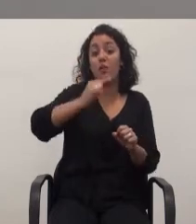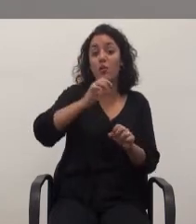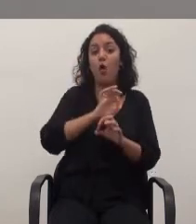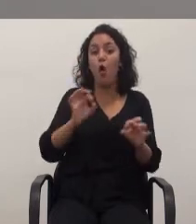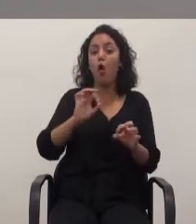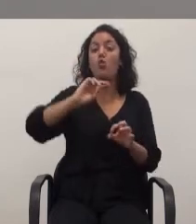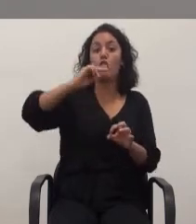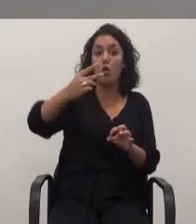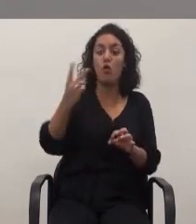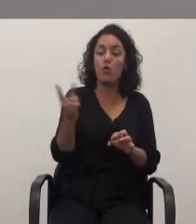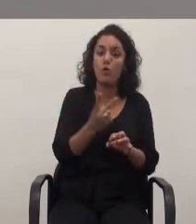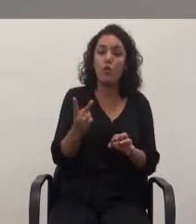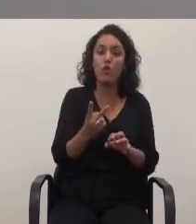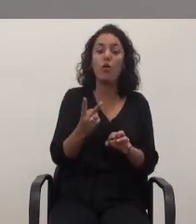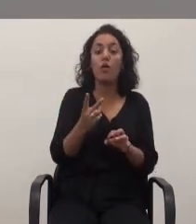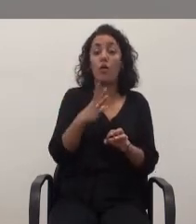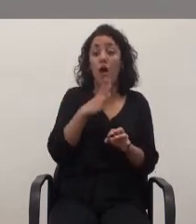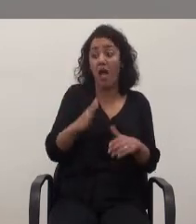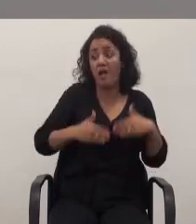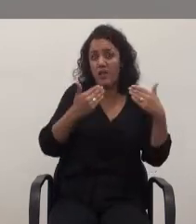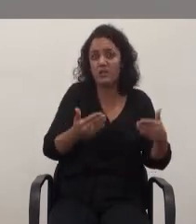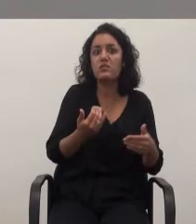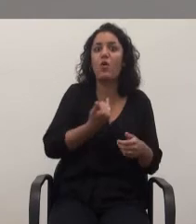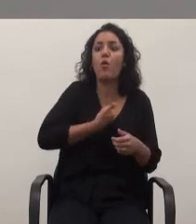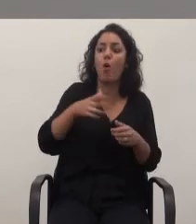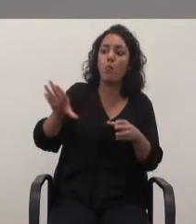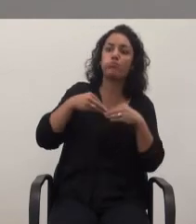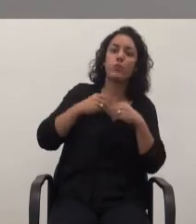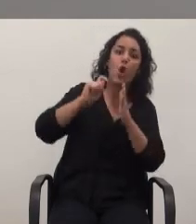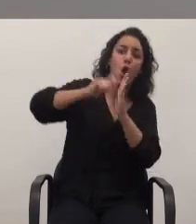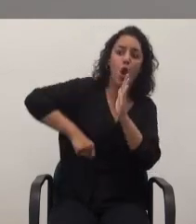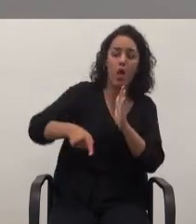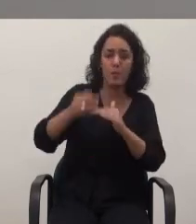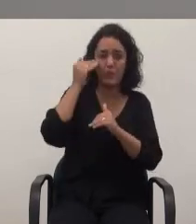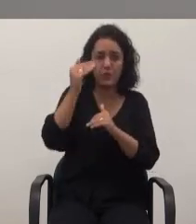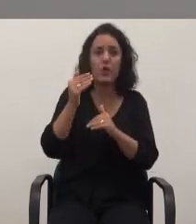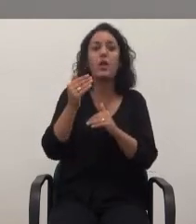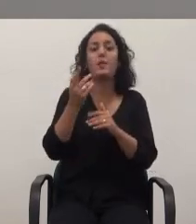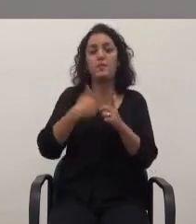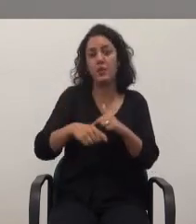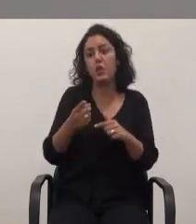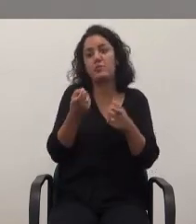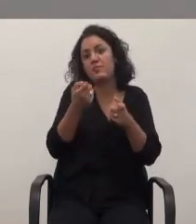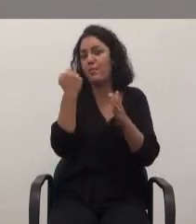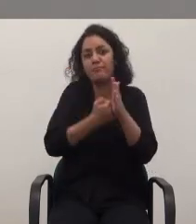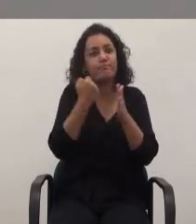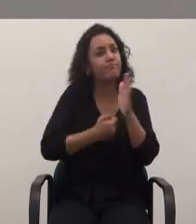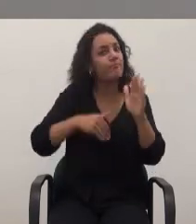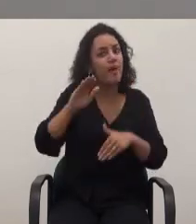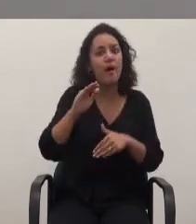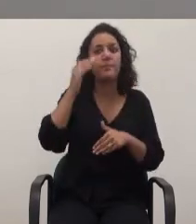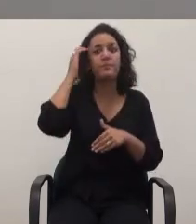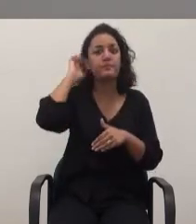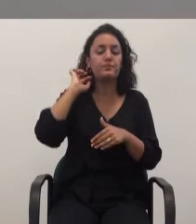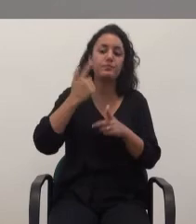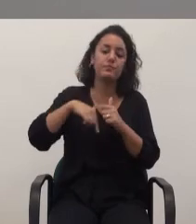los documentos de estructuras de cargos. A su vez, también entiendo que si pensamos el campo académico